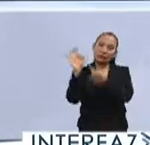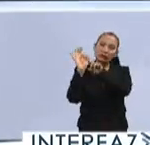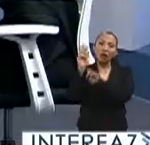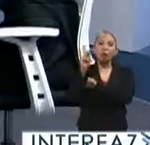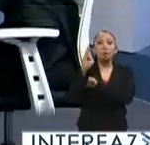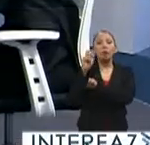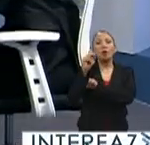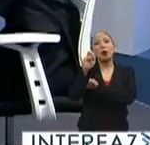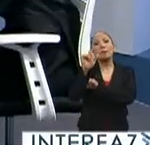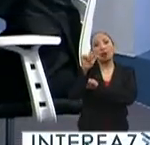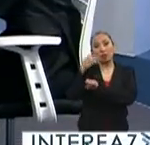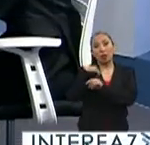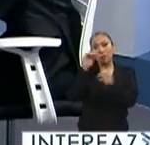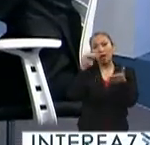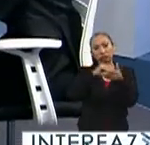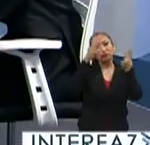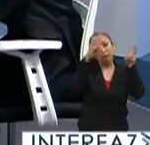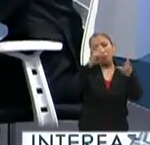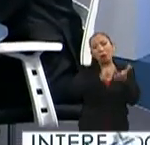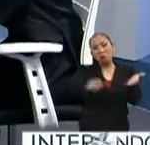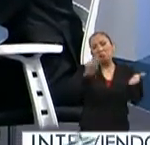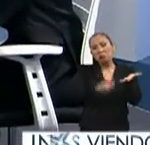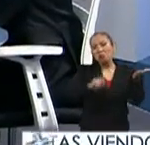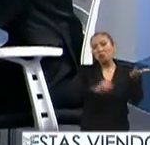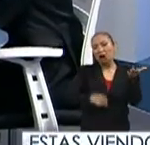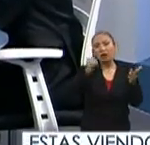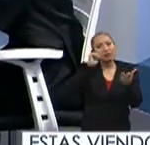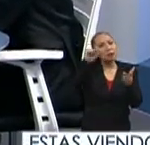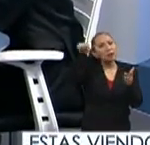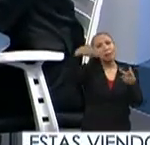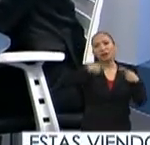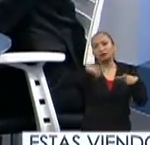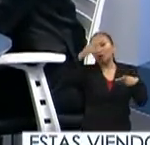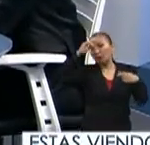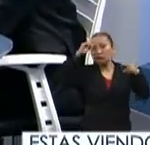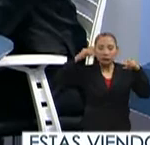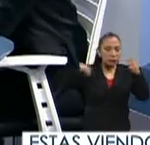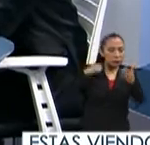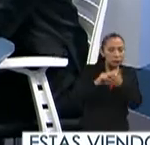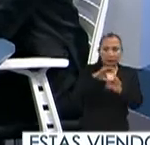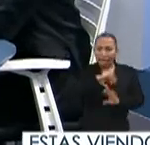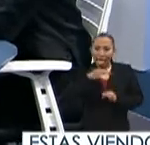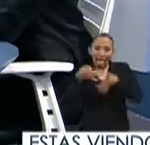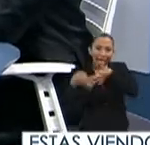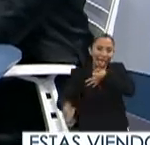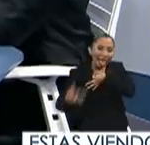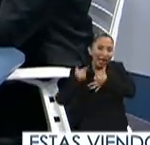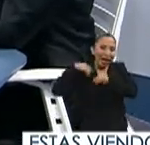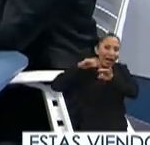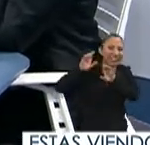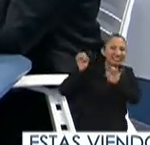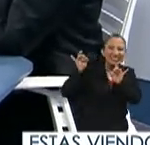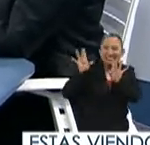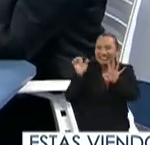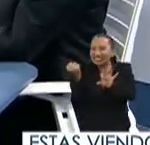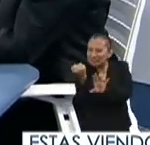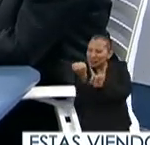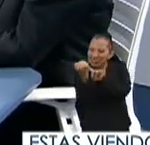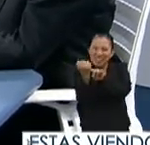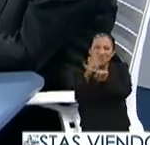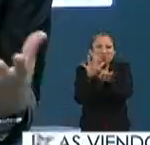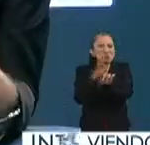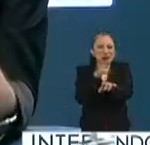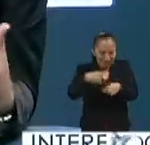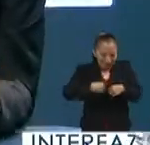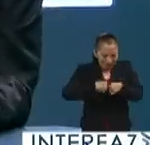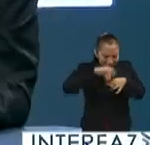sido también un elemento de la literatura, ¿no? Así es. Siempre los escritores han estado fascinados con el mundo del azar, que es lo que determina nuestra existencia,